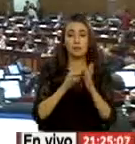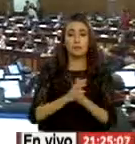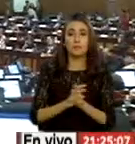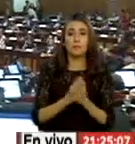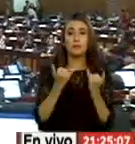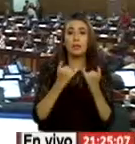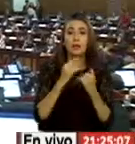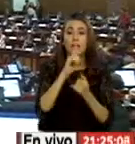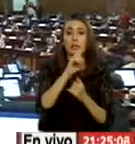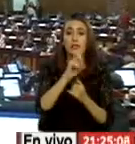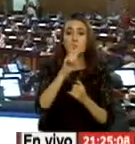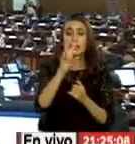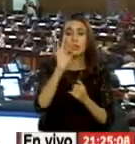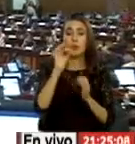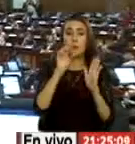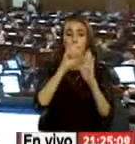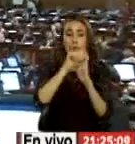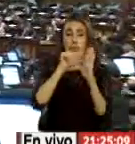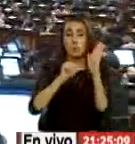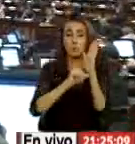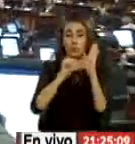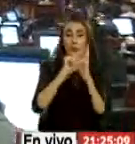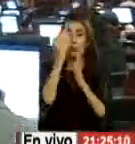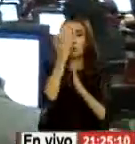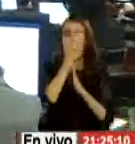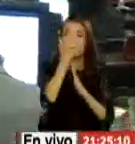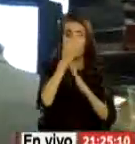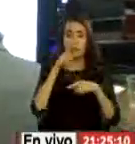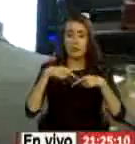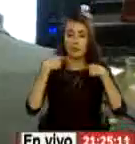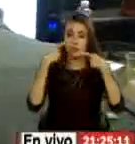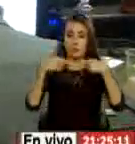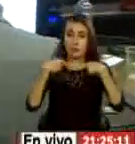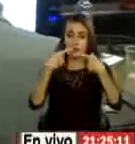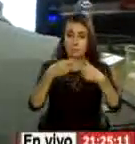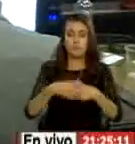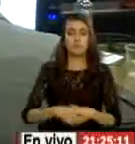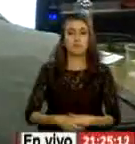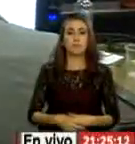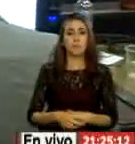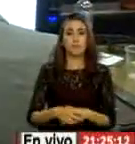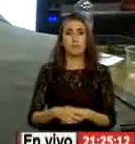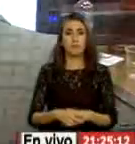en el 129 de la Constitución. Alexis Moncayo, Telediario.